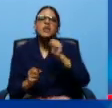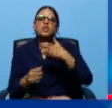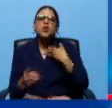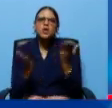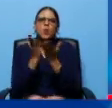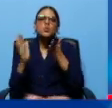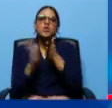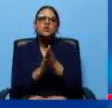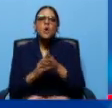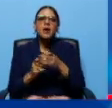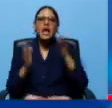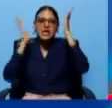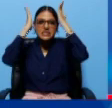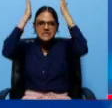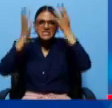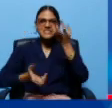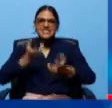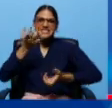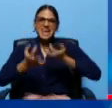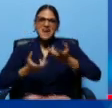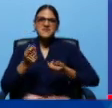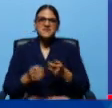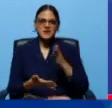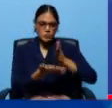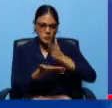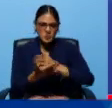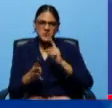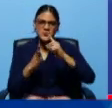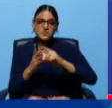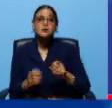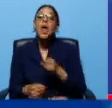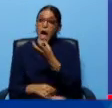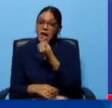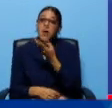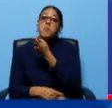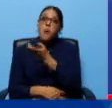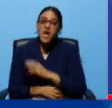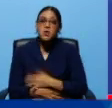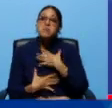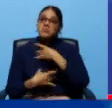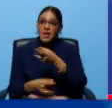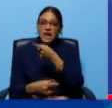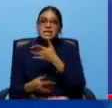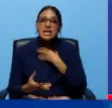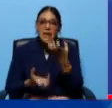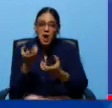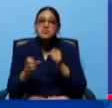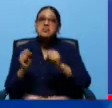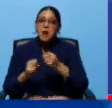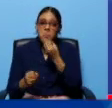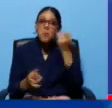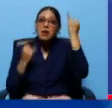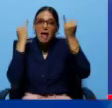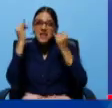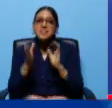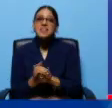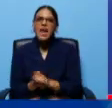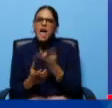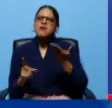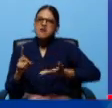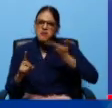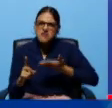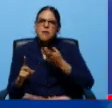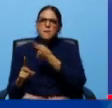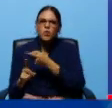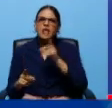gastronomía. ¿Gastronomía? Oye, qué buena idea, ¿verdad? Y lo importante es que desde